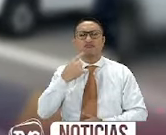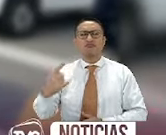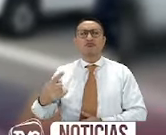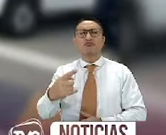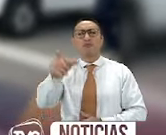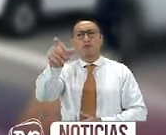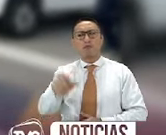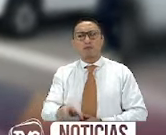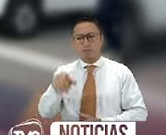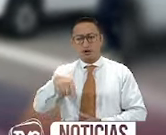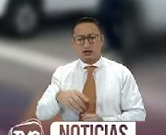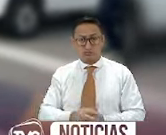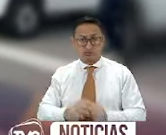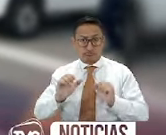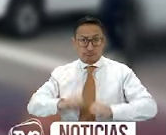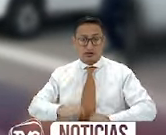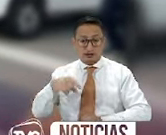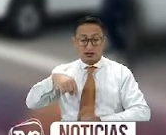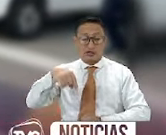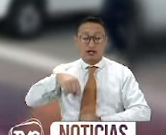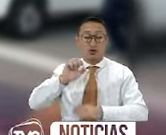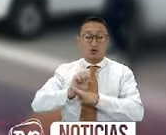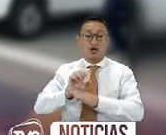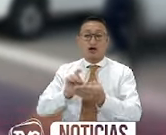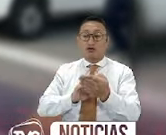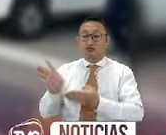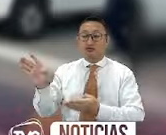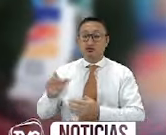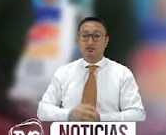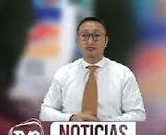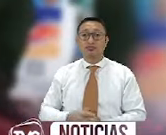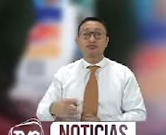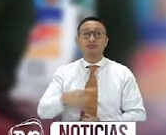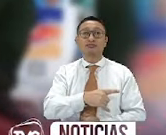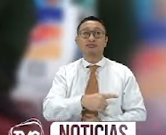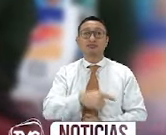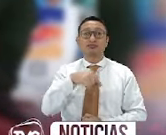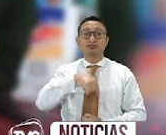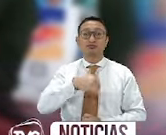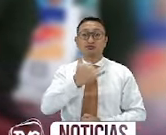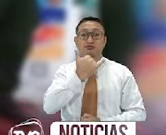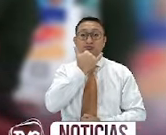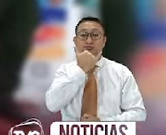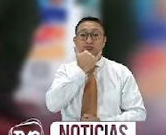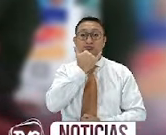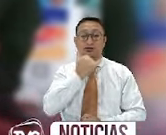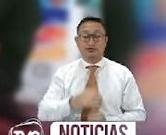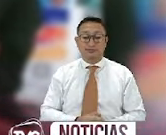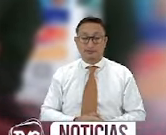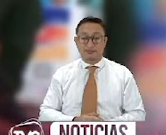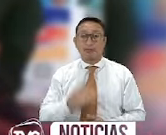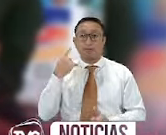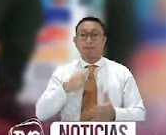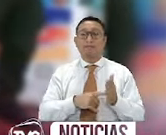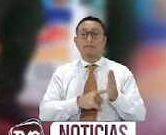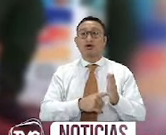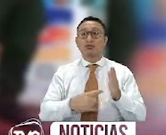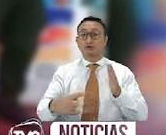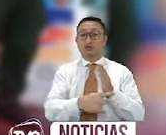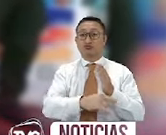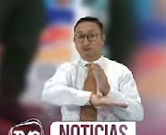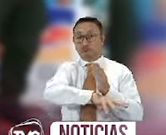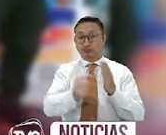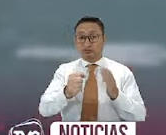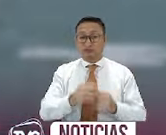puede ser deportada del territorio ecuatoriano en caso de incurrir en 8 posibles faltas, entre las cuales está el cometimiento de delitos cuya